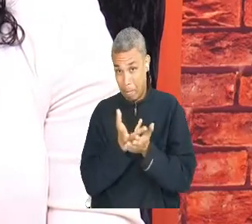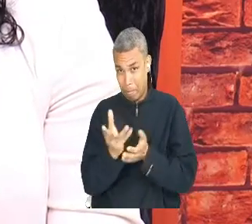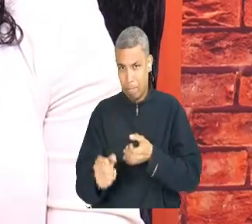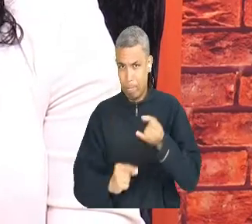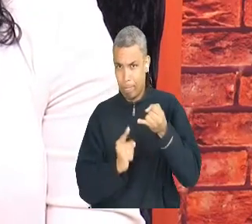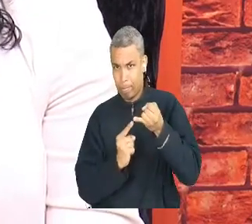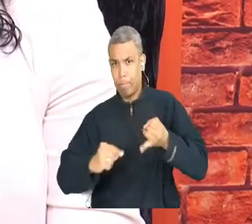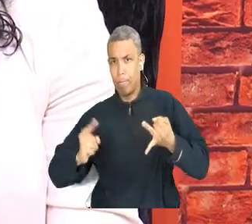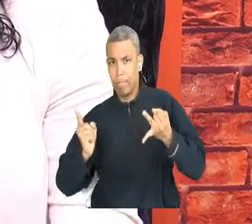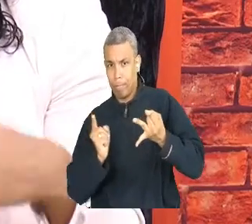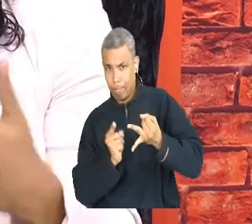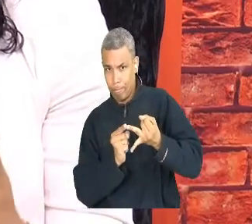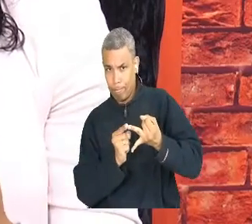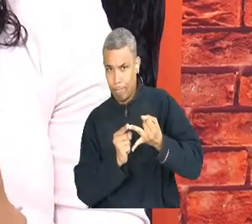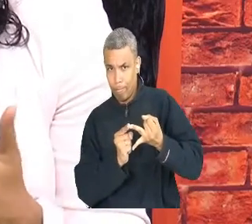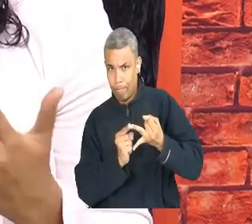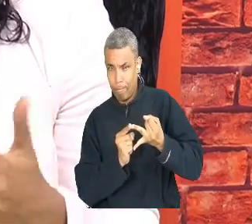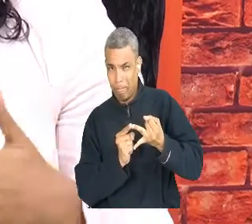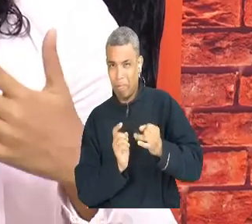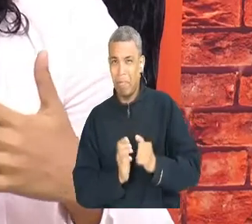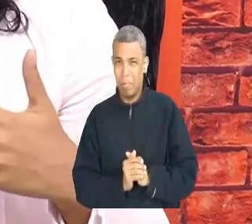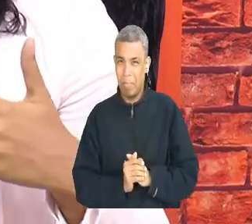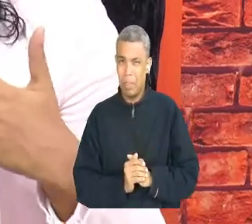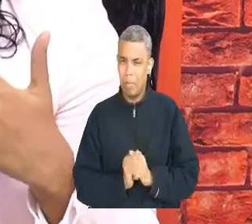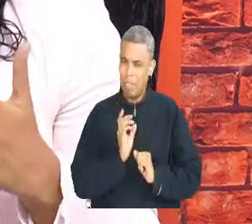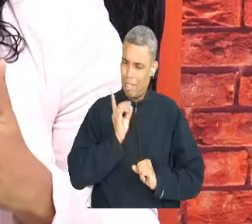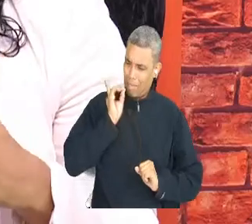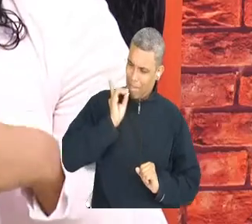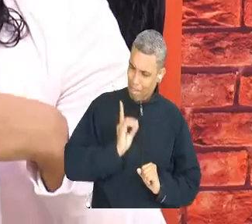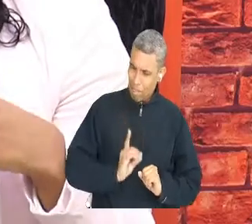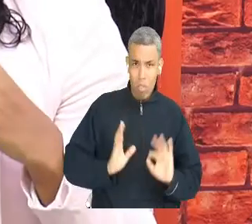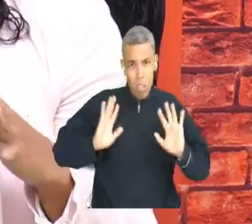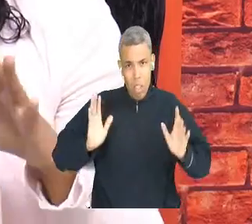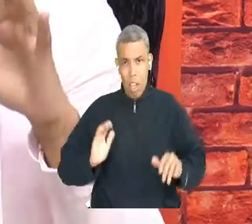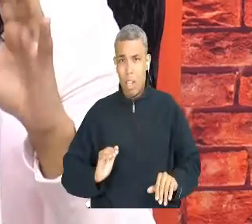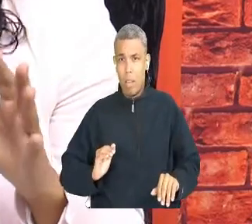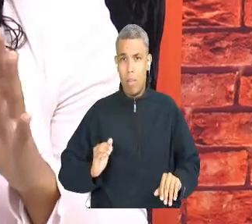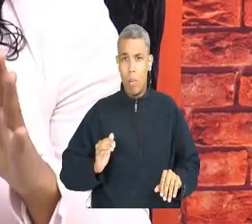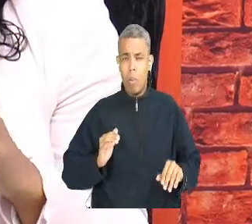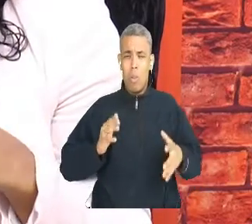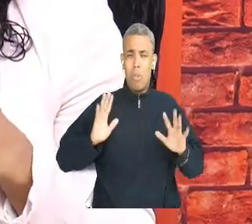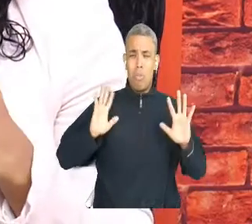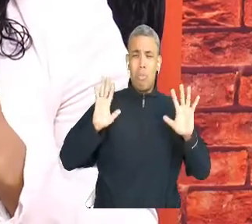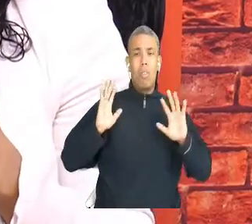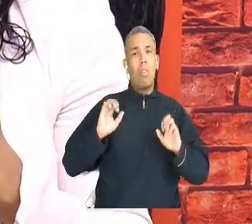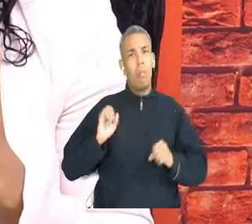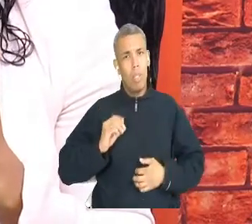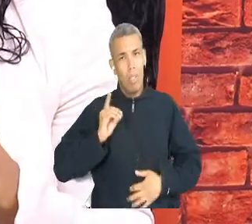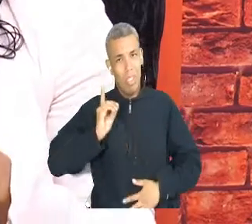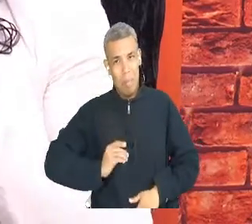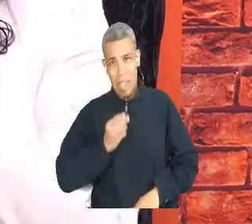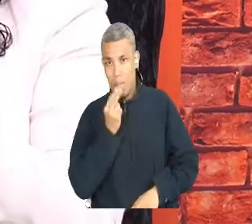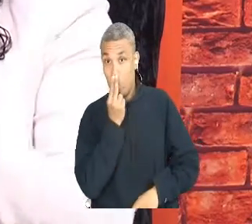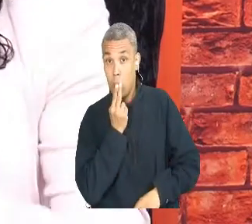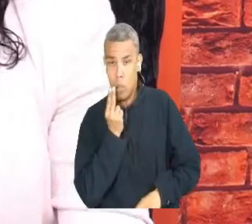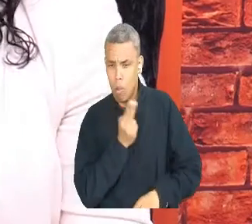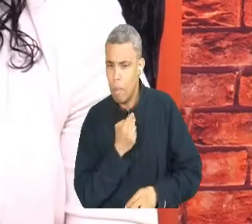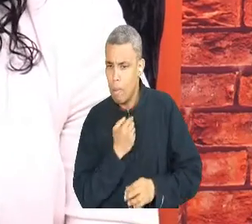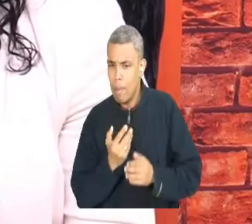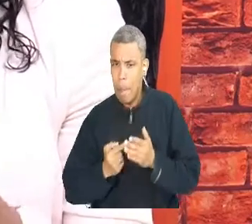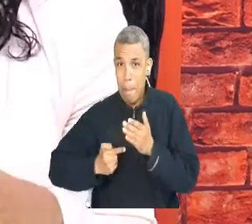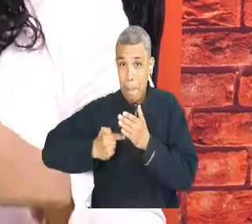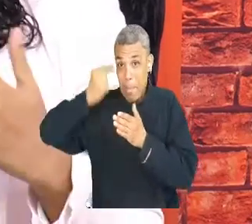decisiones empezar a practicar en el momento que nosotros empezamos ya a decidirnos por empezar una tarea en el momento en que la iniciamos empezamos